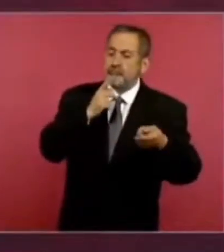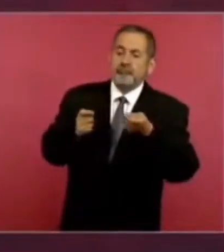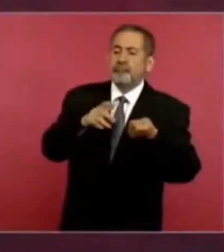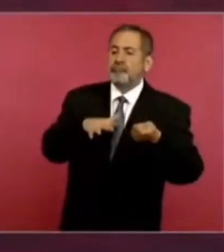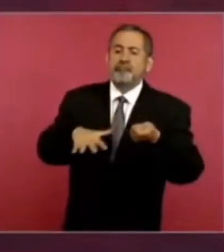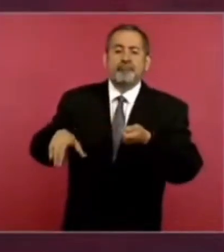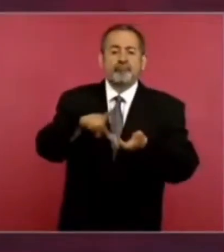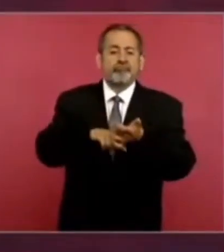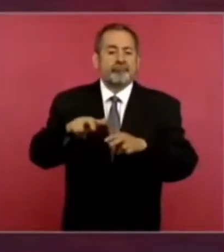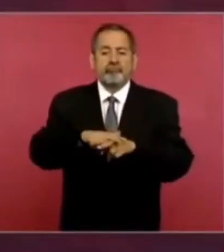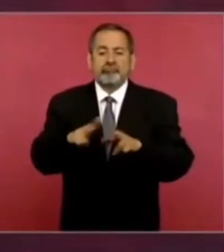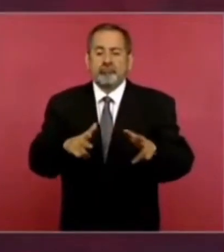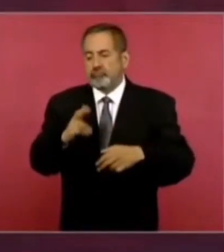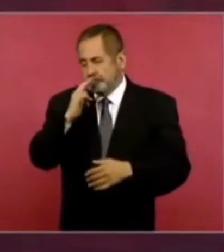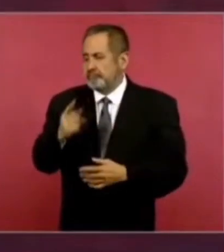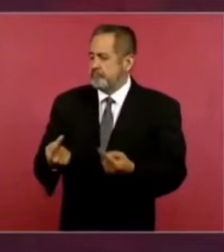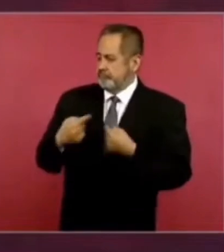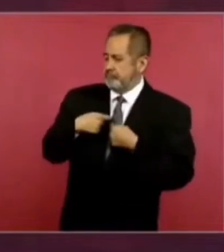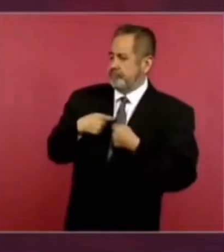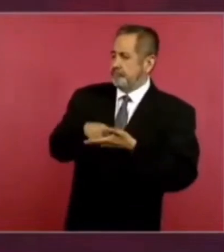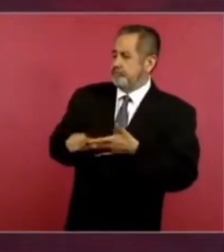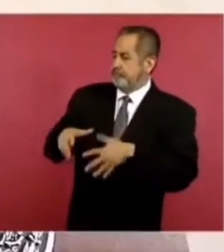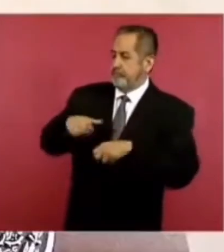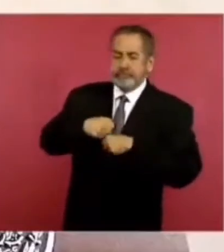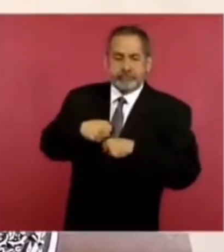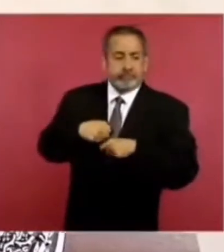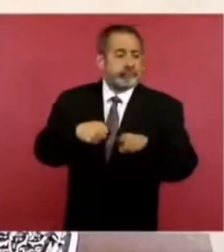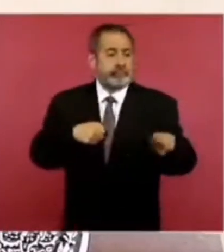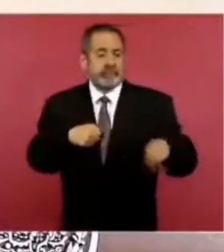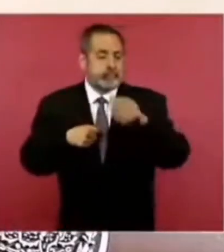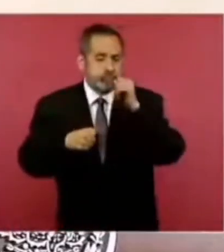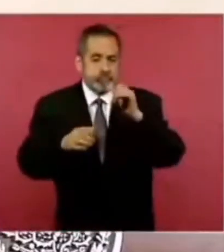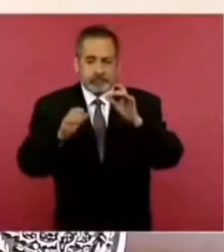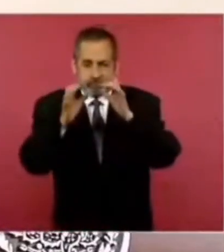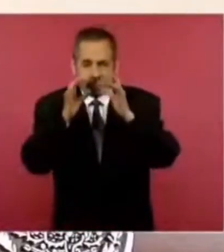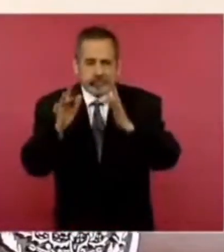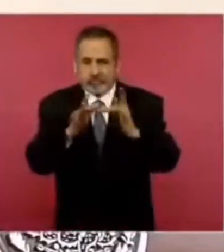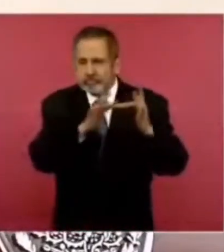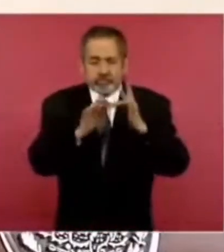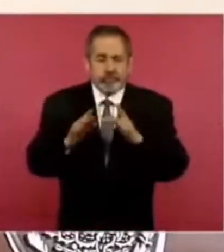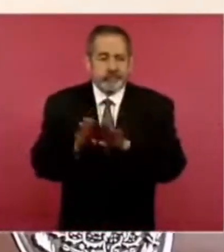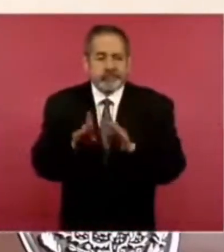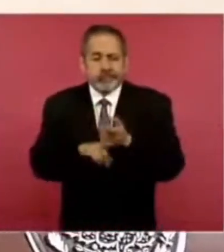que era el secretario de Hacienda de Porfirio Díaz,